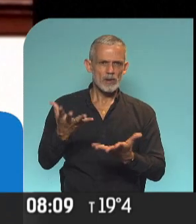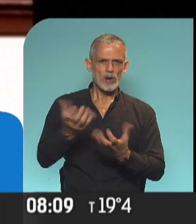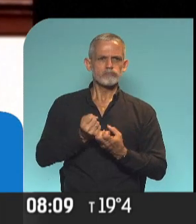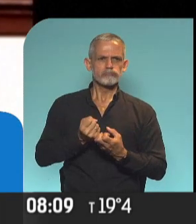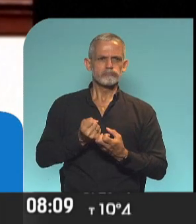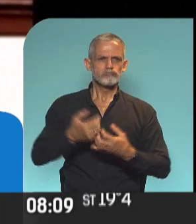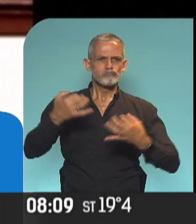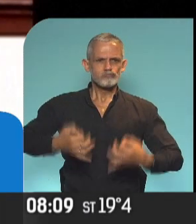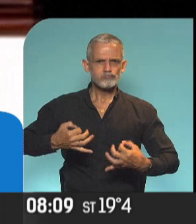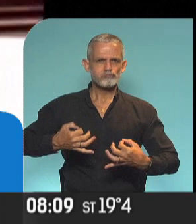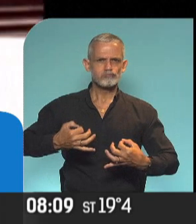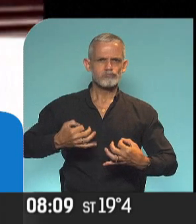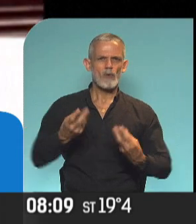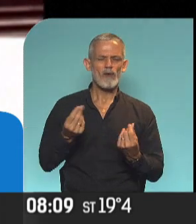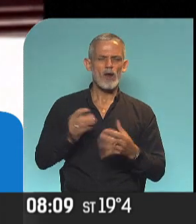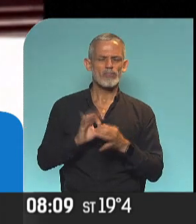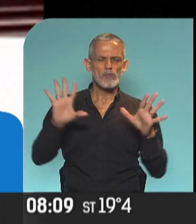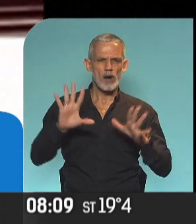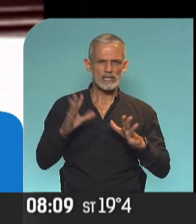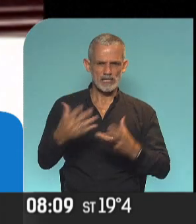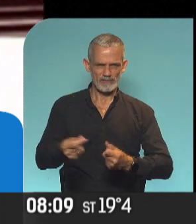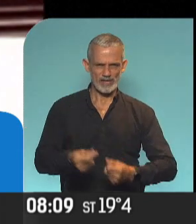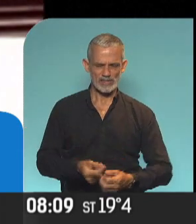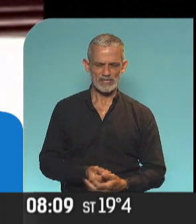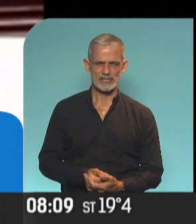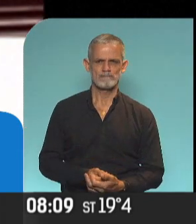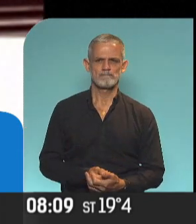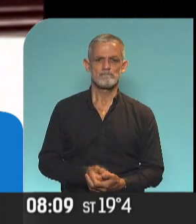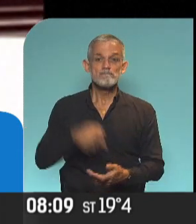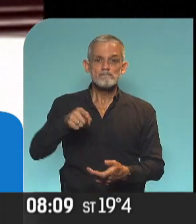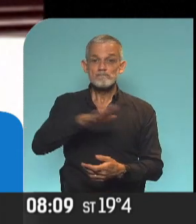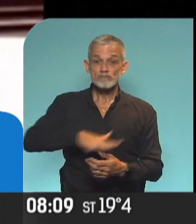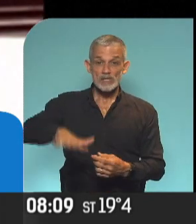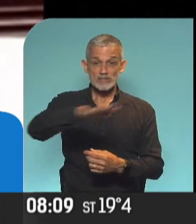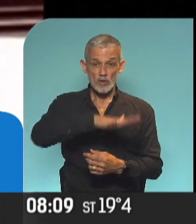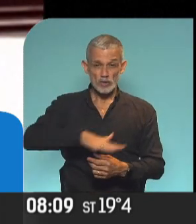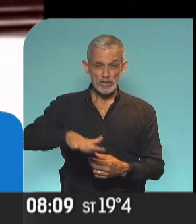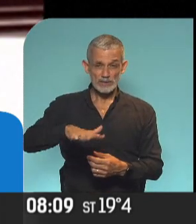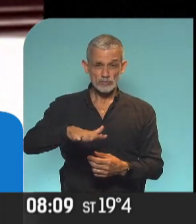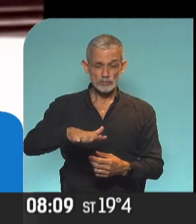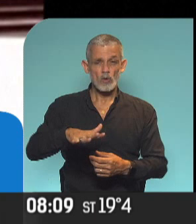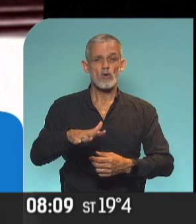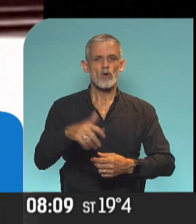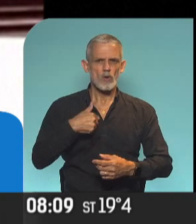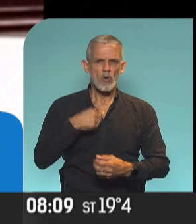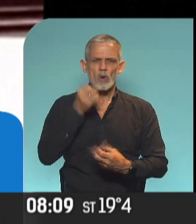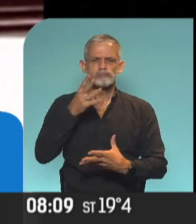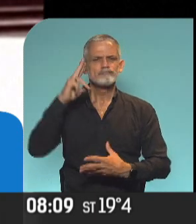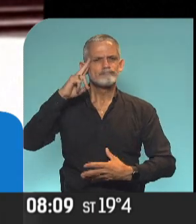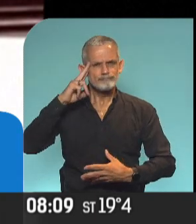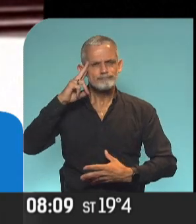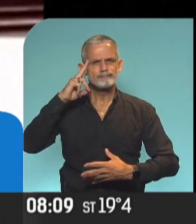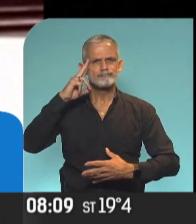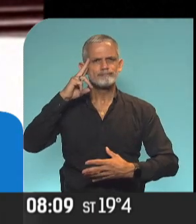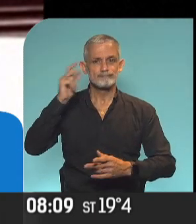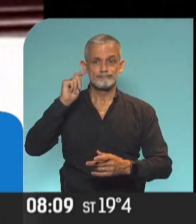entereza moral y con valor democrático. En ese contexto, expreso mi respeto a